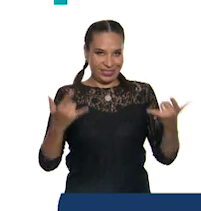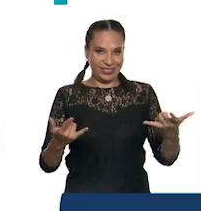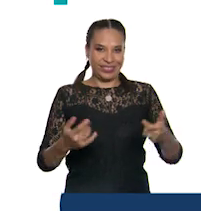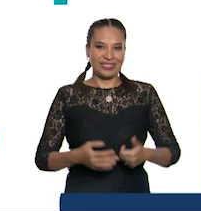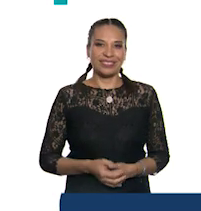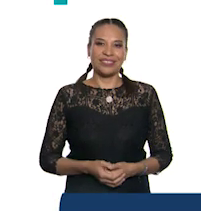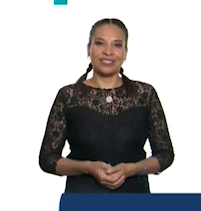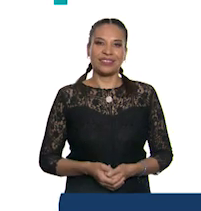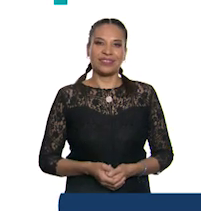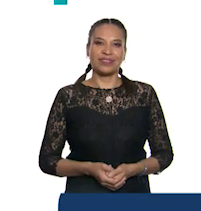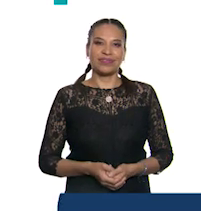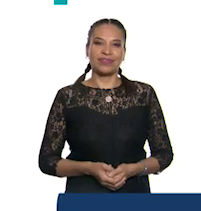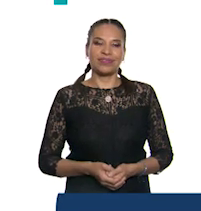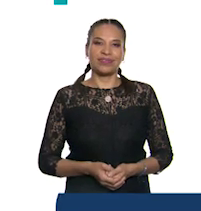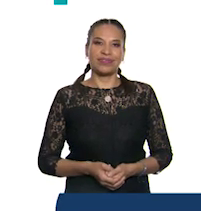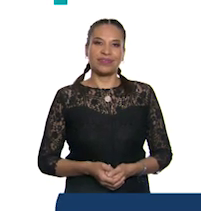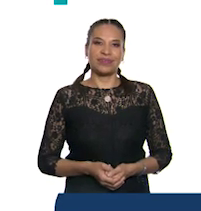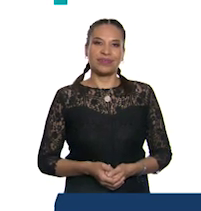historia.